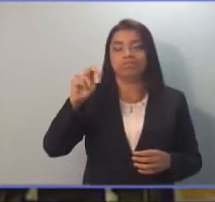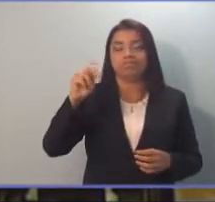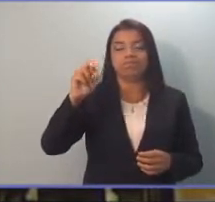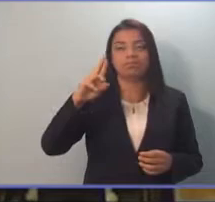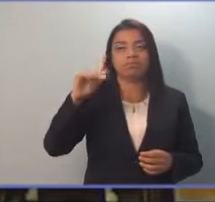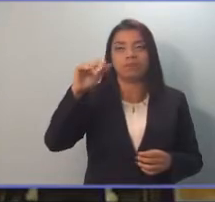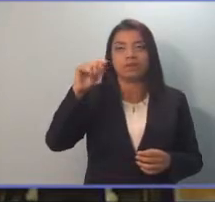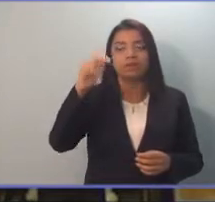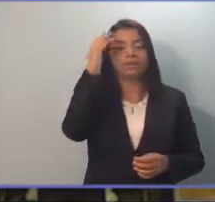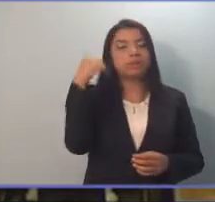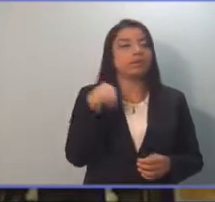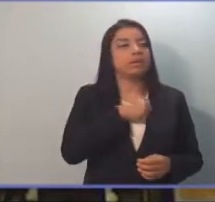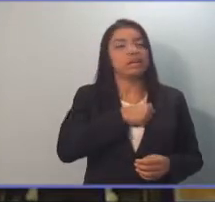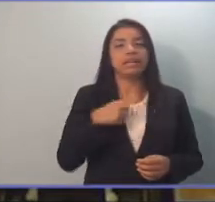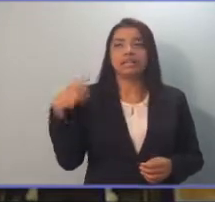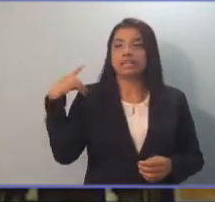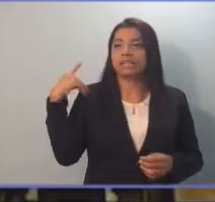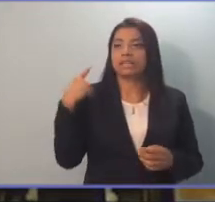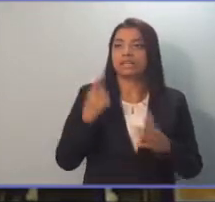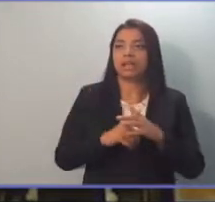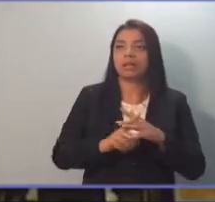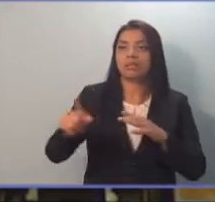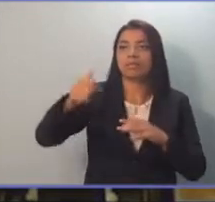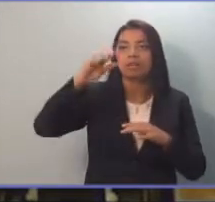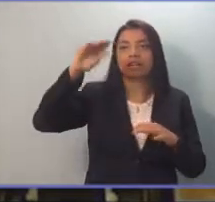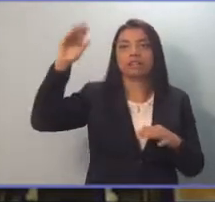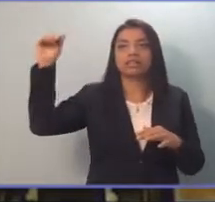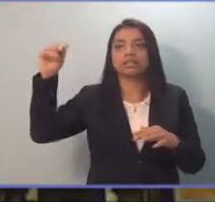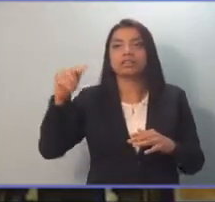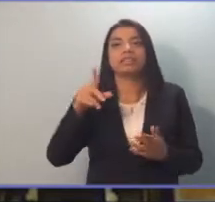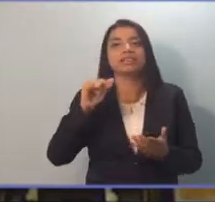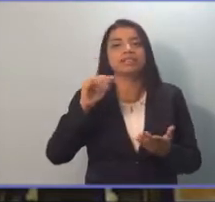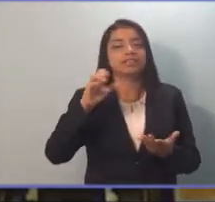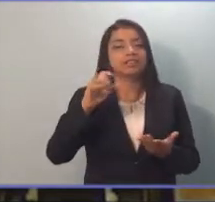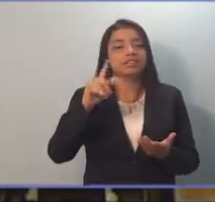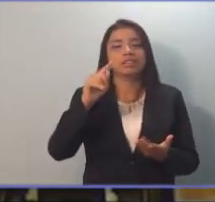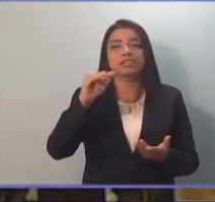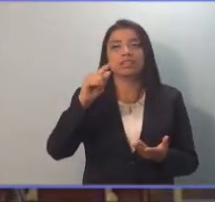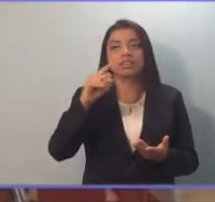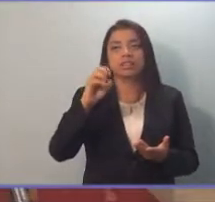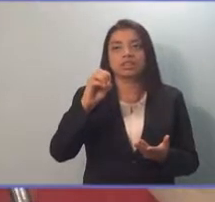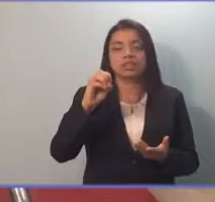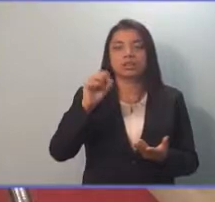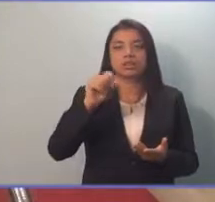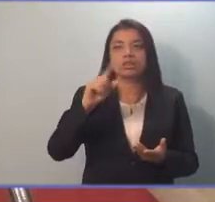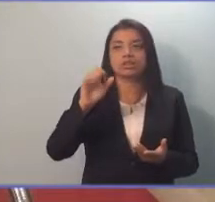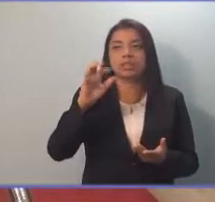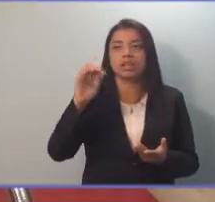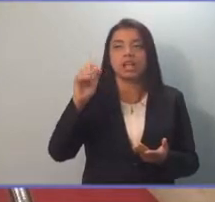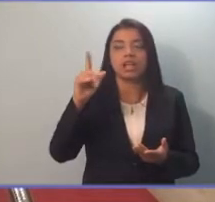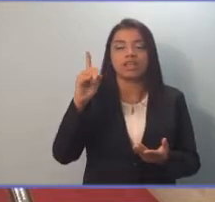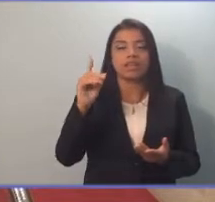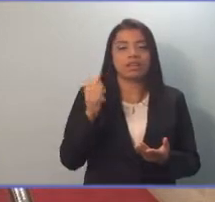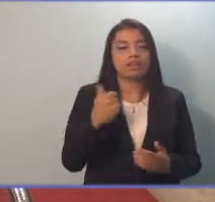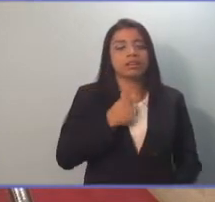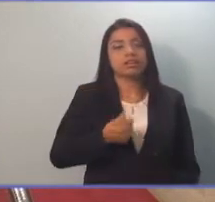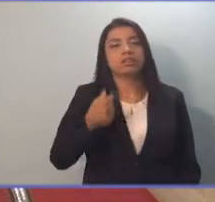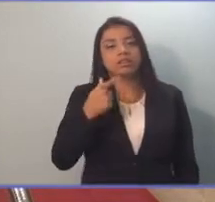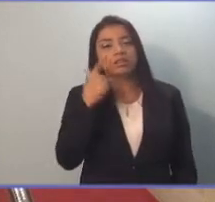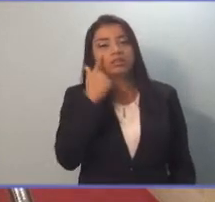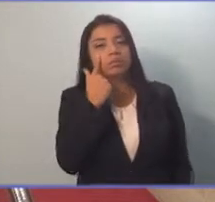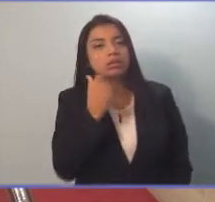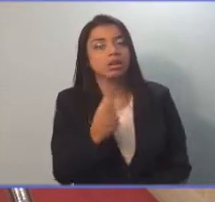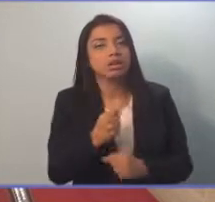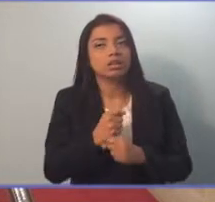directora de Migración y Extranjería, el licenciado Tito Edmundo Celada, inspector general de